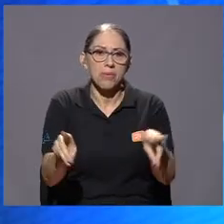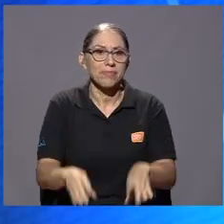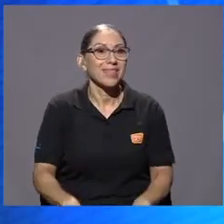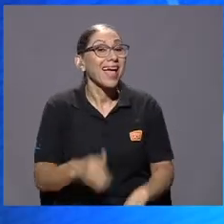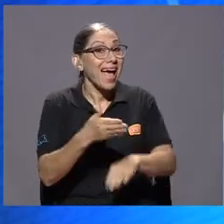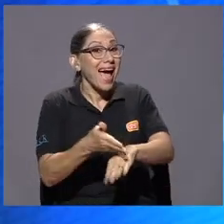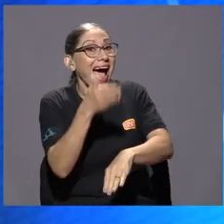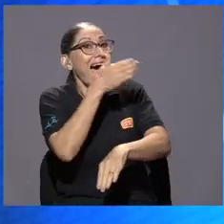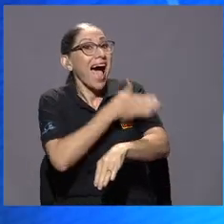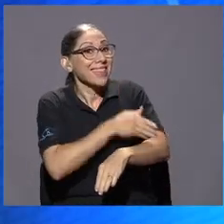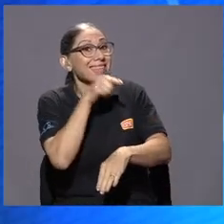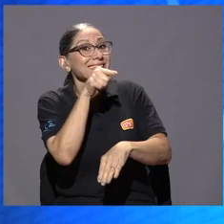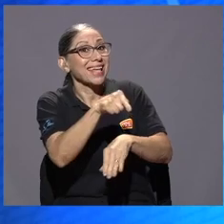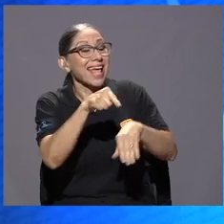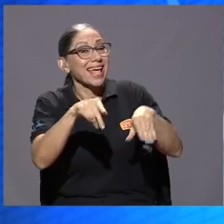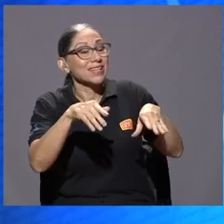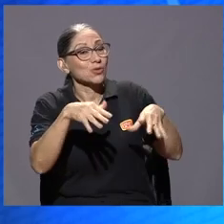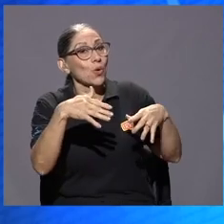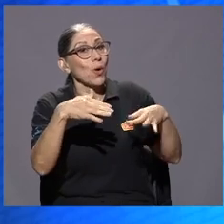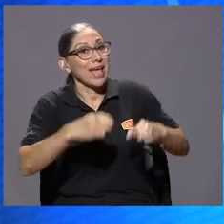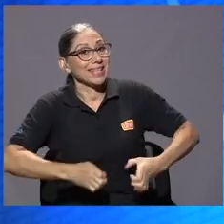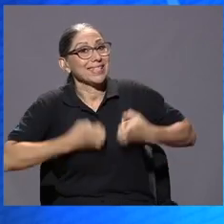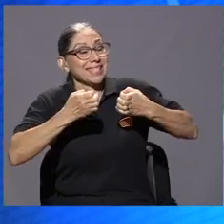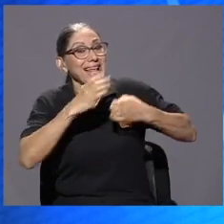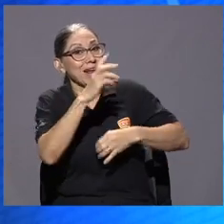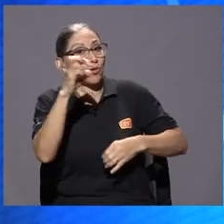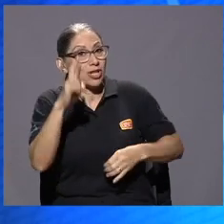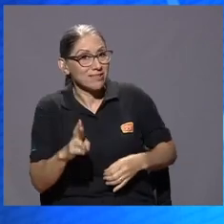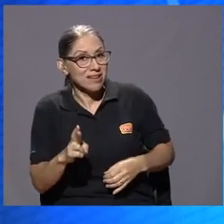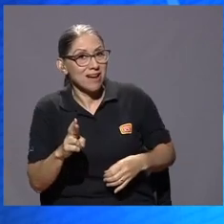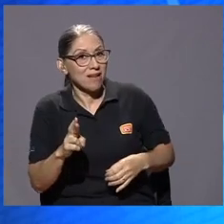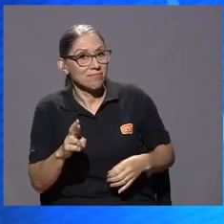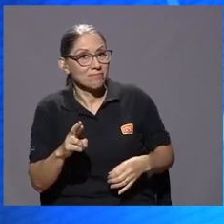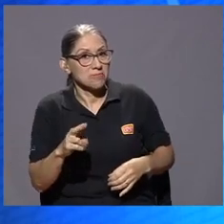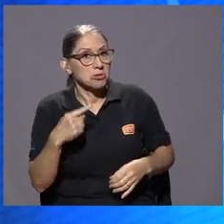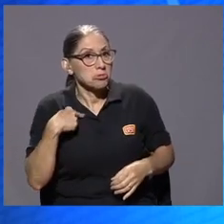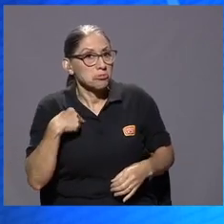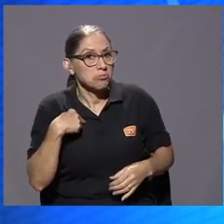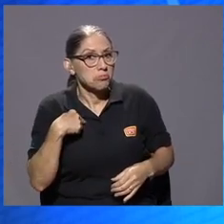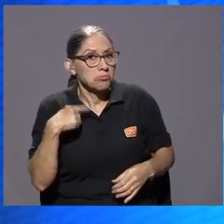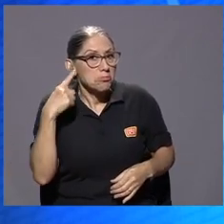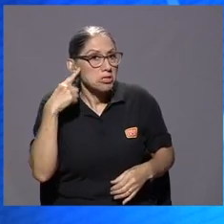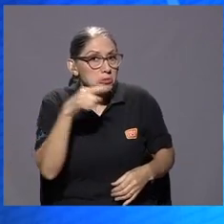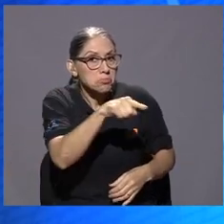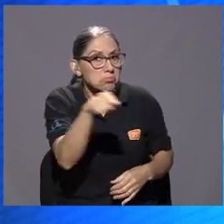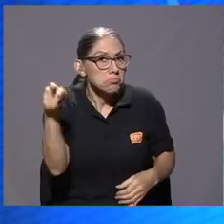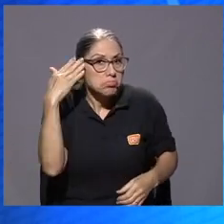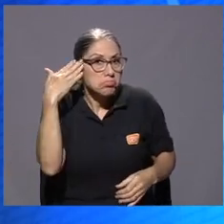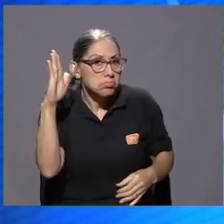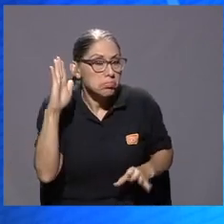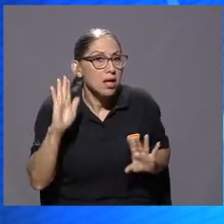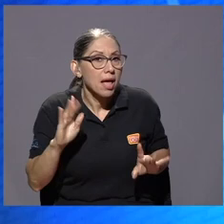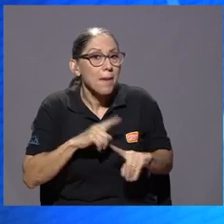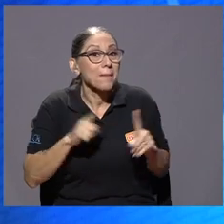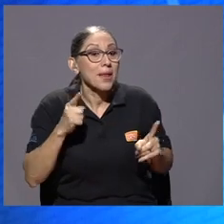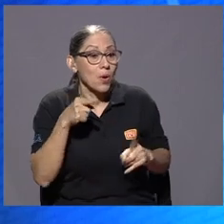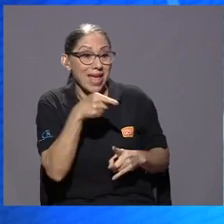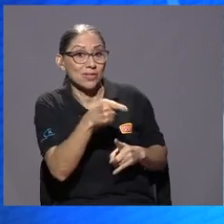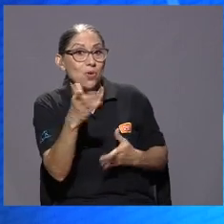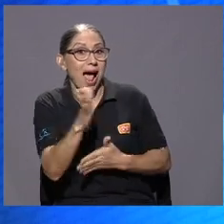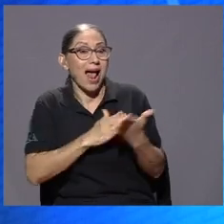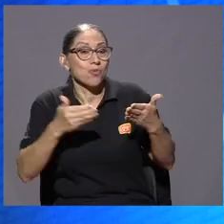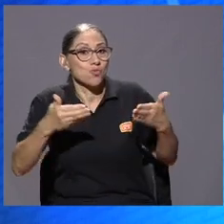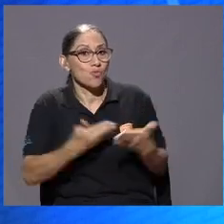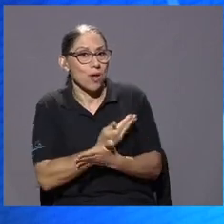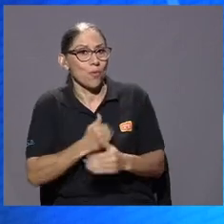eso existiera en Costa Rica, que supongo que todavía mucha gente desconoce, no sé si estoy en lo correcto, pero por ser tal vez algo tan